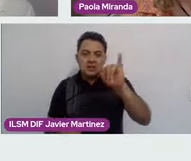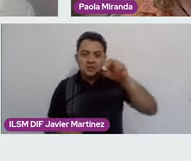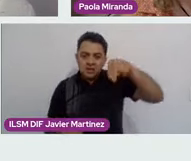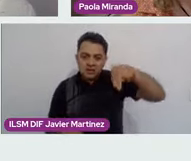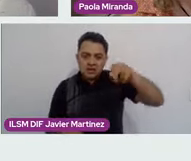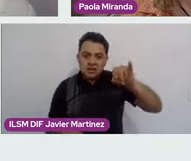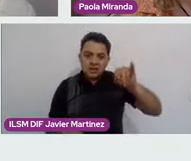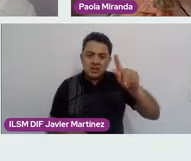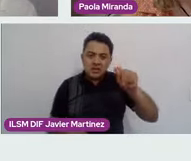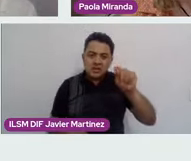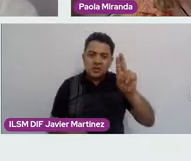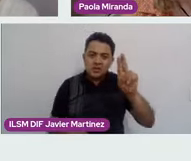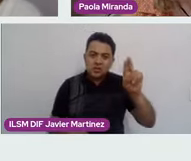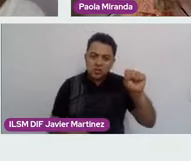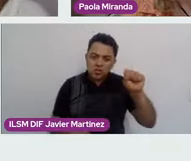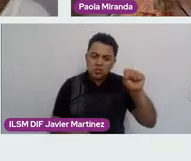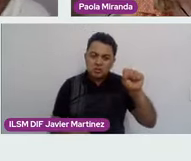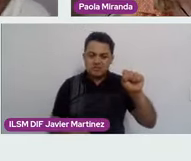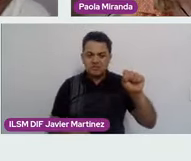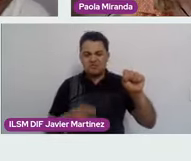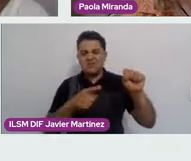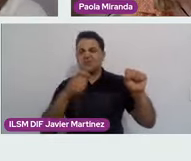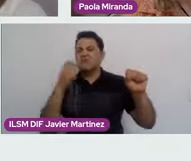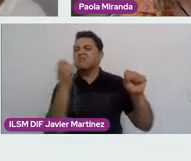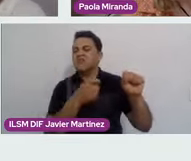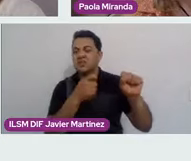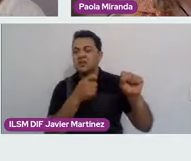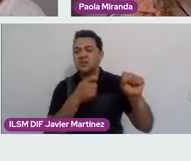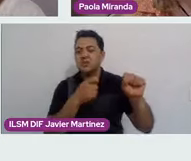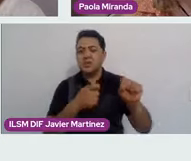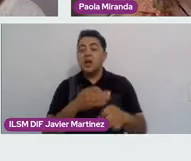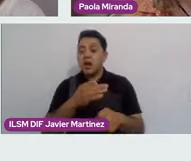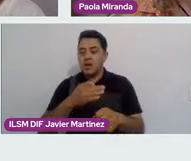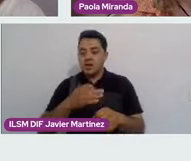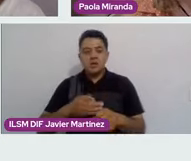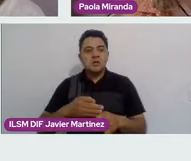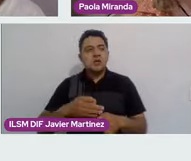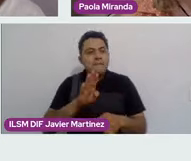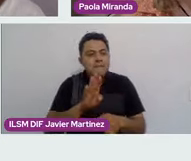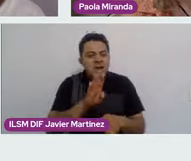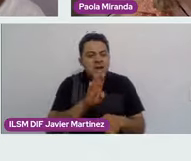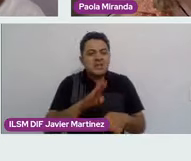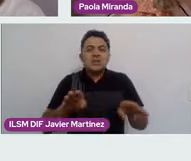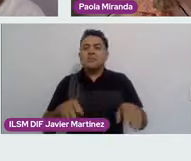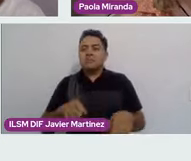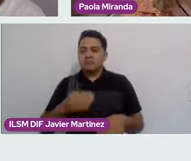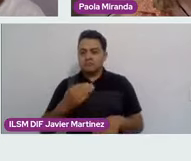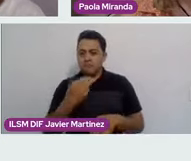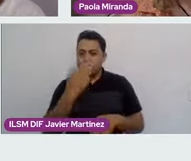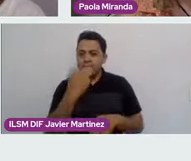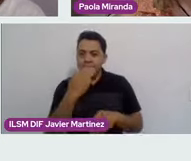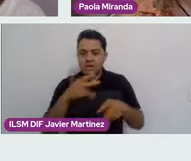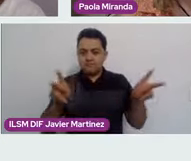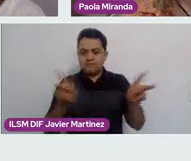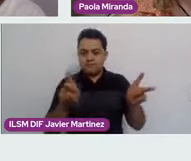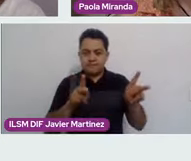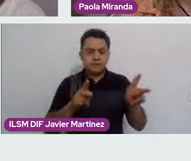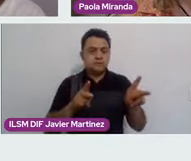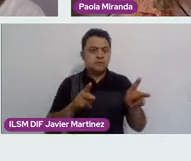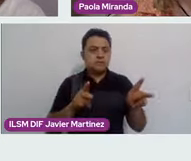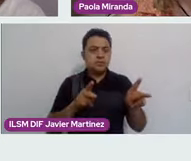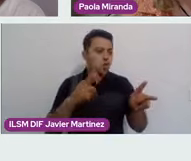suena en el oído, pero estuvo sonando a nivel social, ¿no? Porque fue de la última epidemia, fue uno de los síntomas que